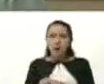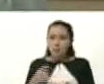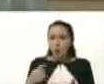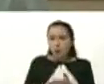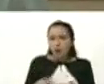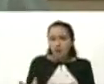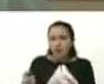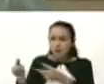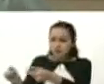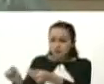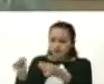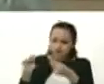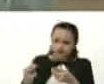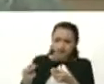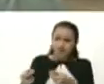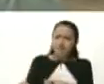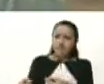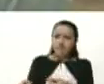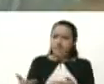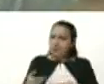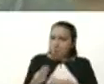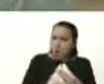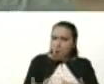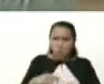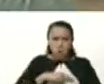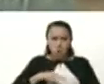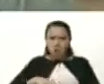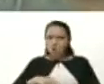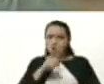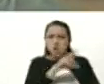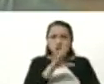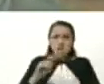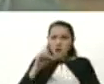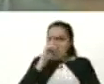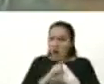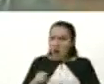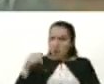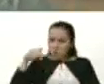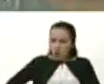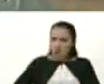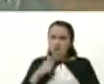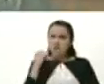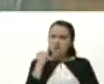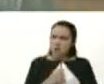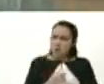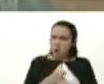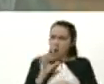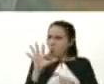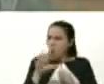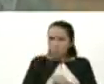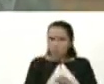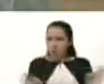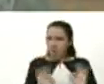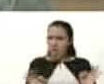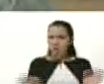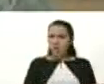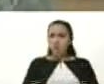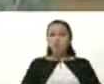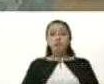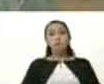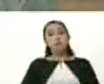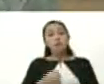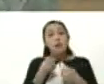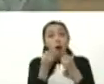recibo. Señor, ¿cómo usted va a pedir un recibo si nosotros tenemos aquí más de 100 años en esta relojería? Aquí no robamos a nadie. Entonces, él echaba el